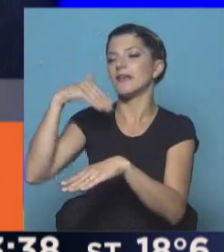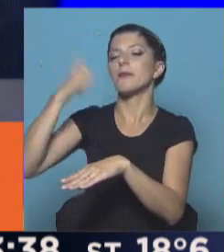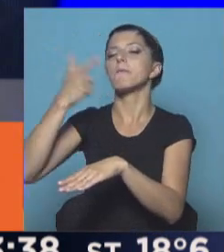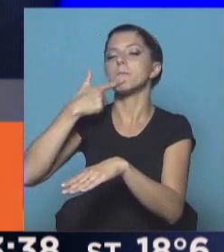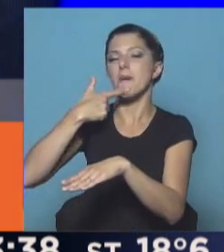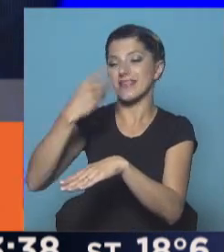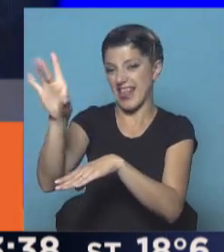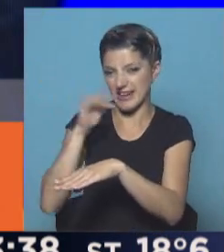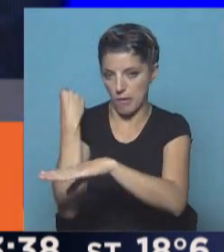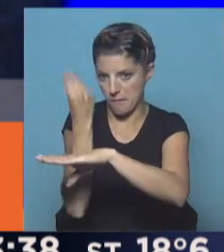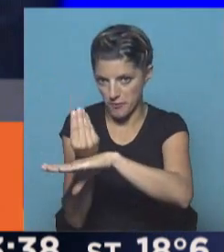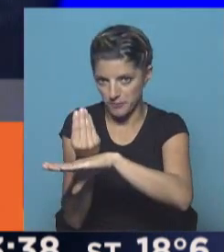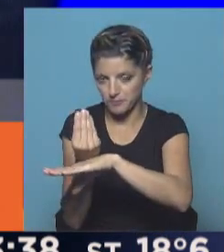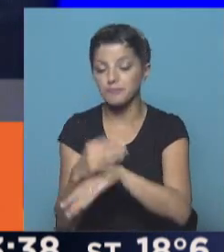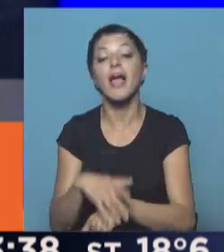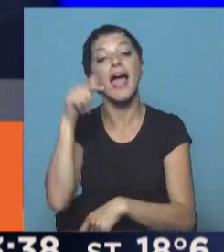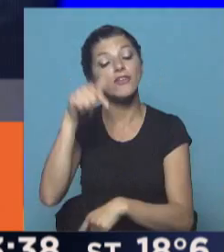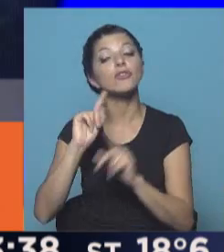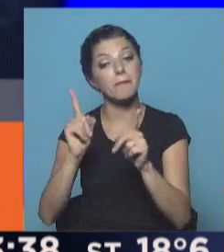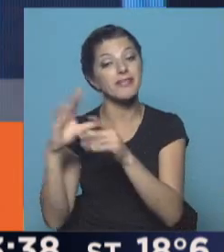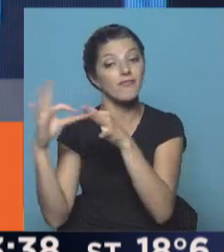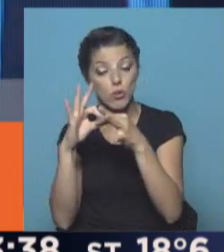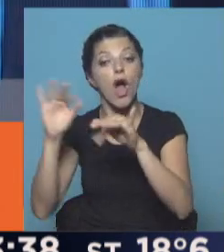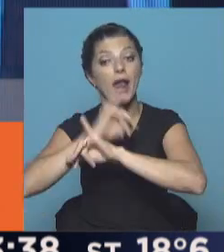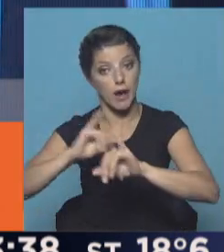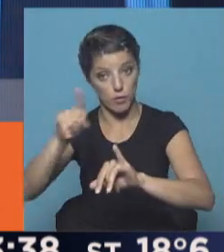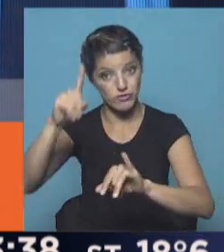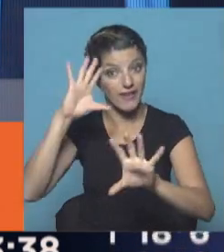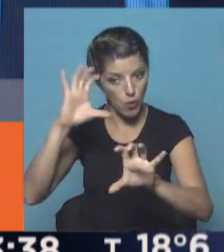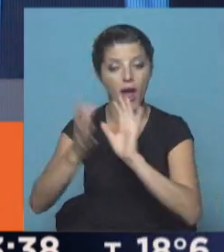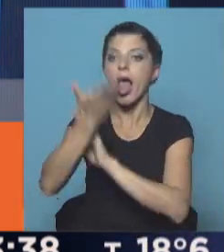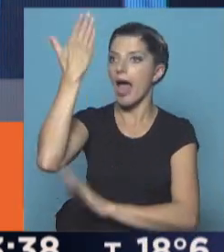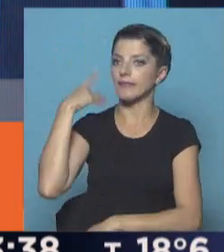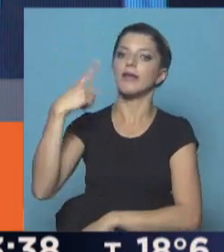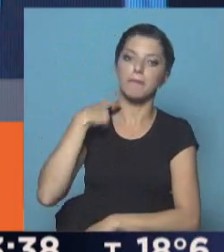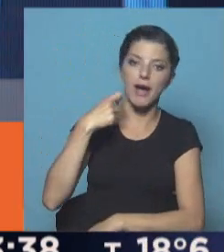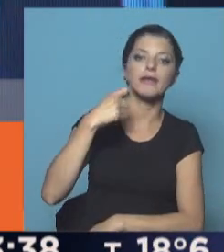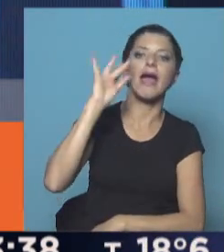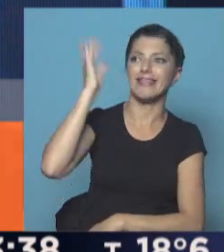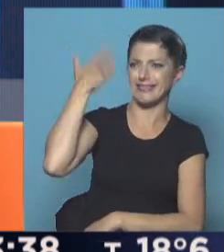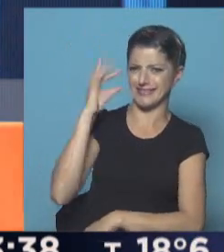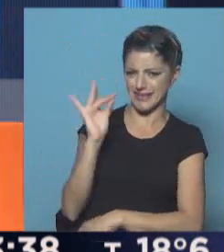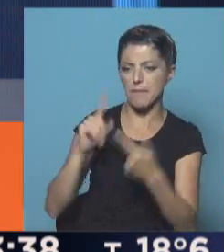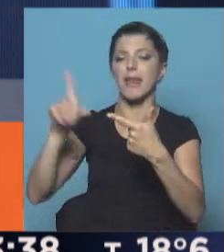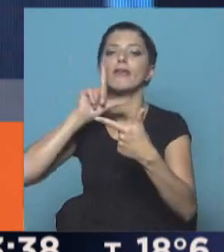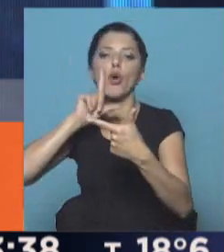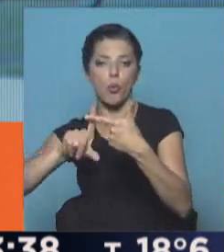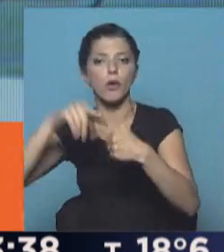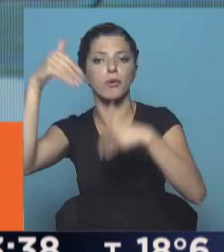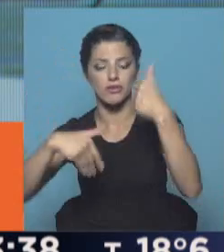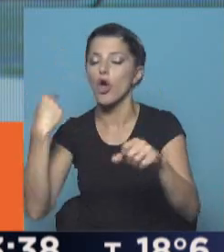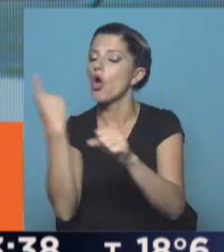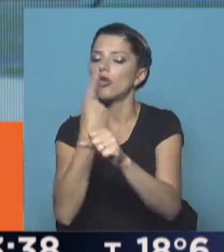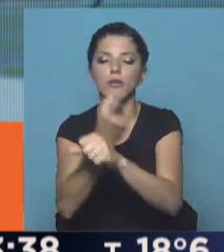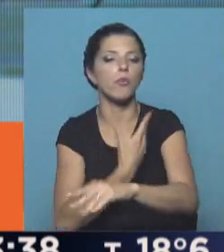es que esto se coló en la campaña española. Recordemos que en España hubo dos elecciones, en diciembre y en junio, que no se logró formar gobierno, que el PP